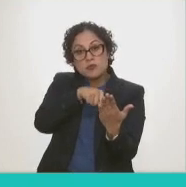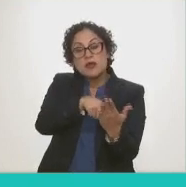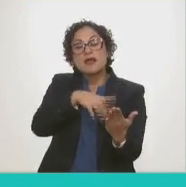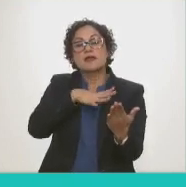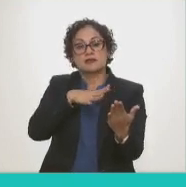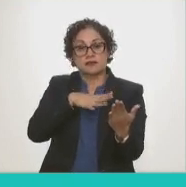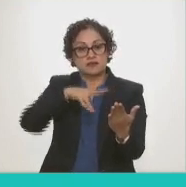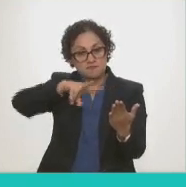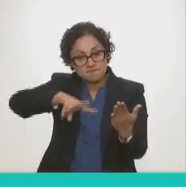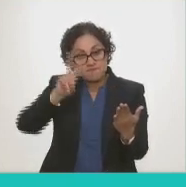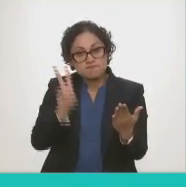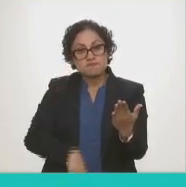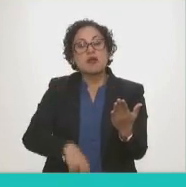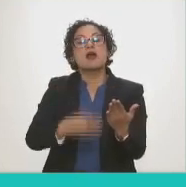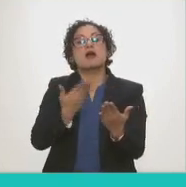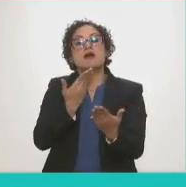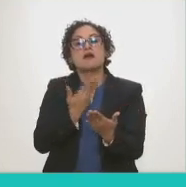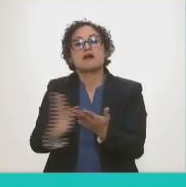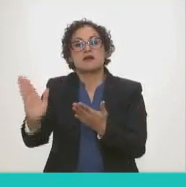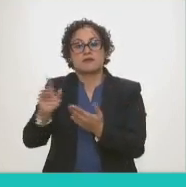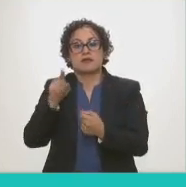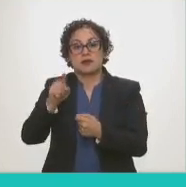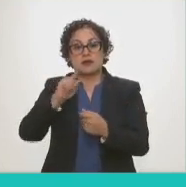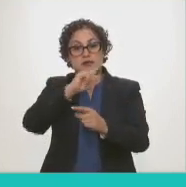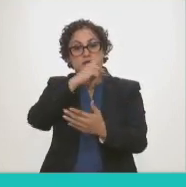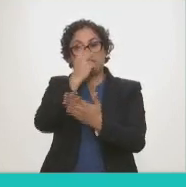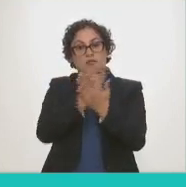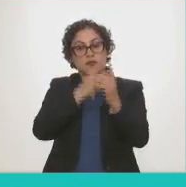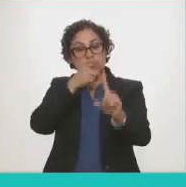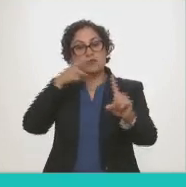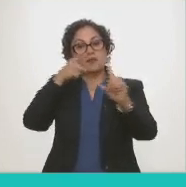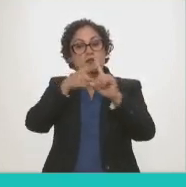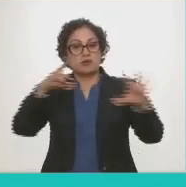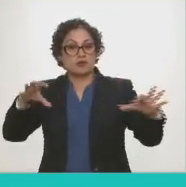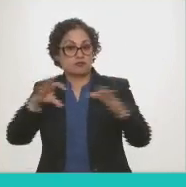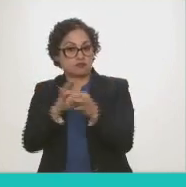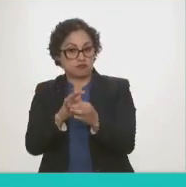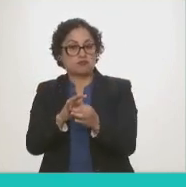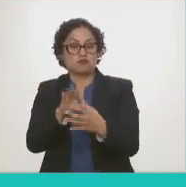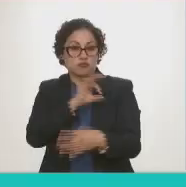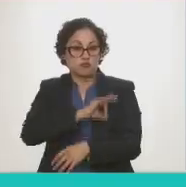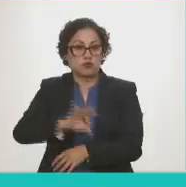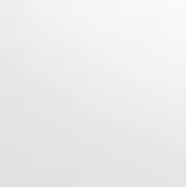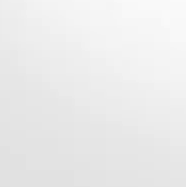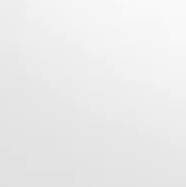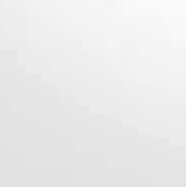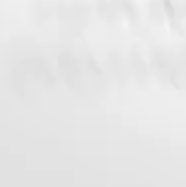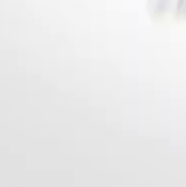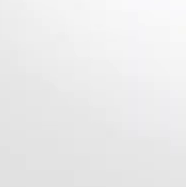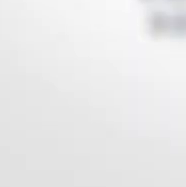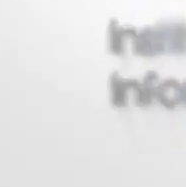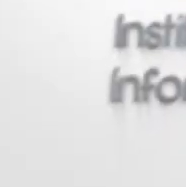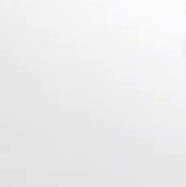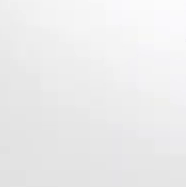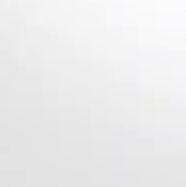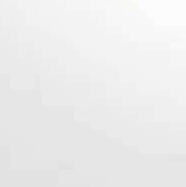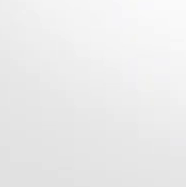reúnen las características que el propio objeto del programa social está o para el cual fue creado